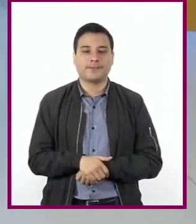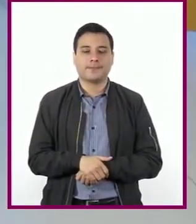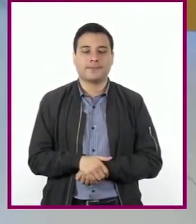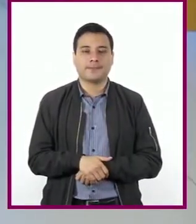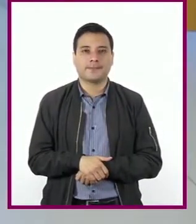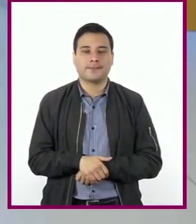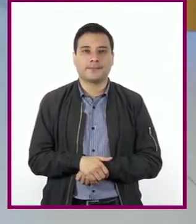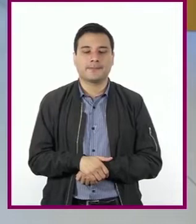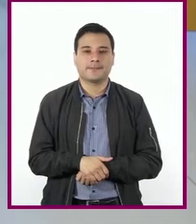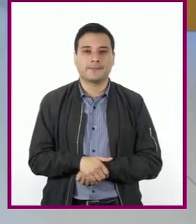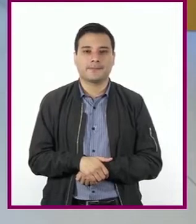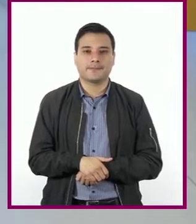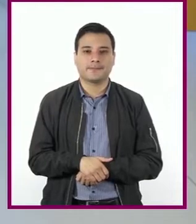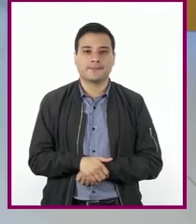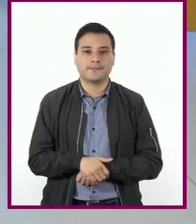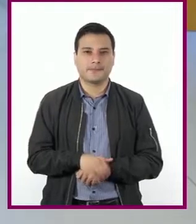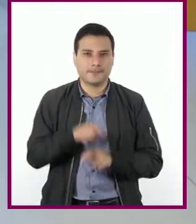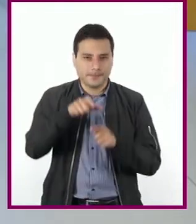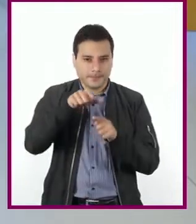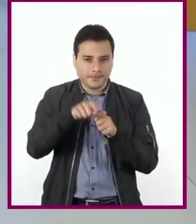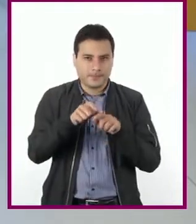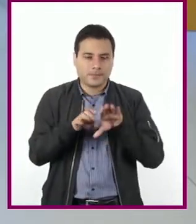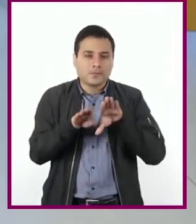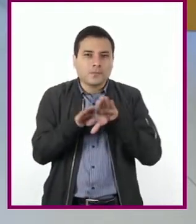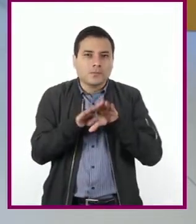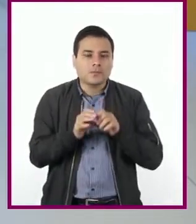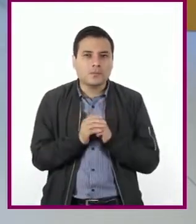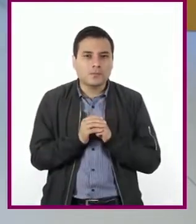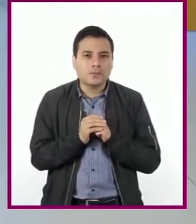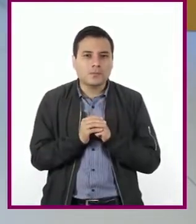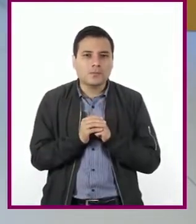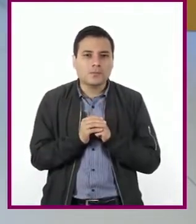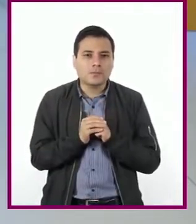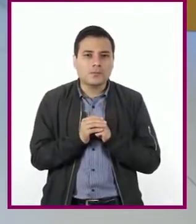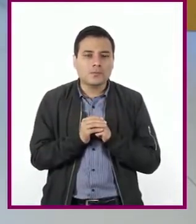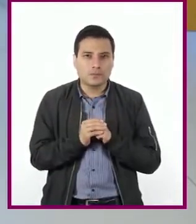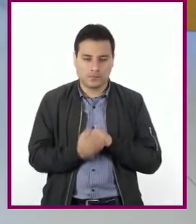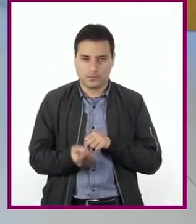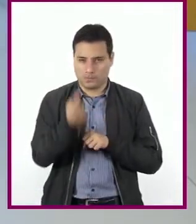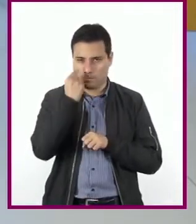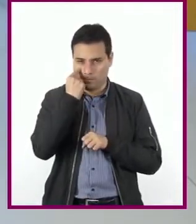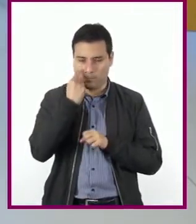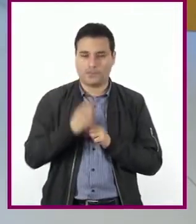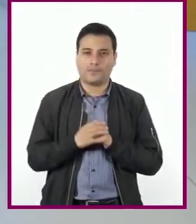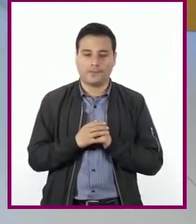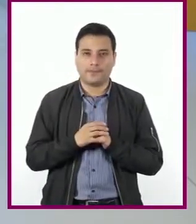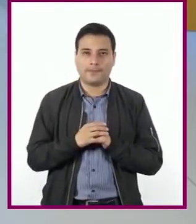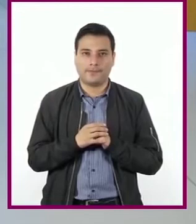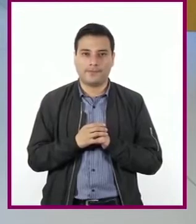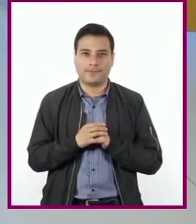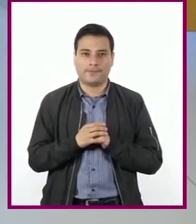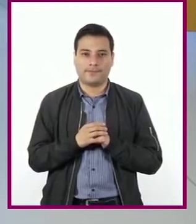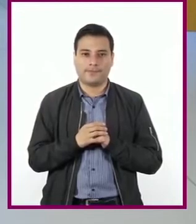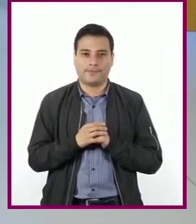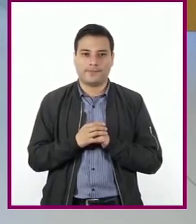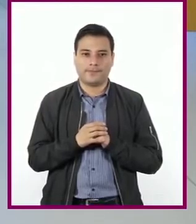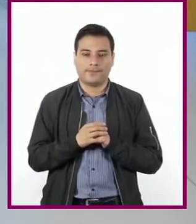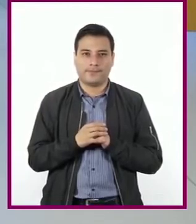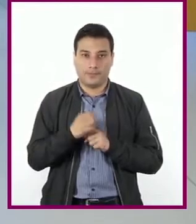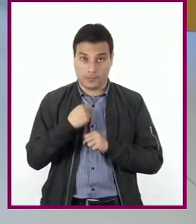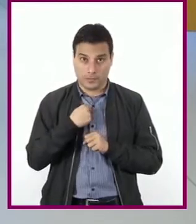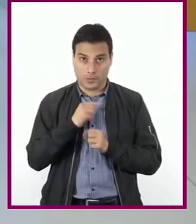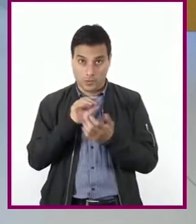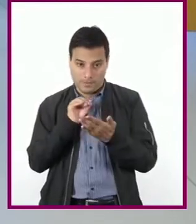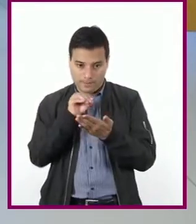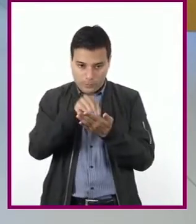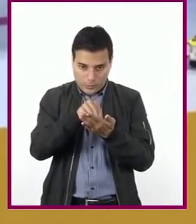Mira. El transportador de la flecha, que es el centro, nos indica cómo usarse. Se coloca al